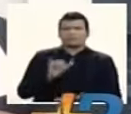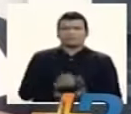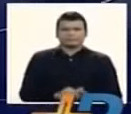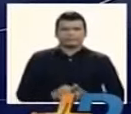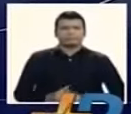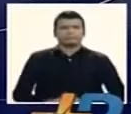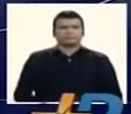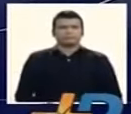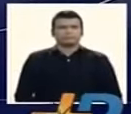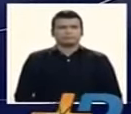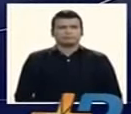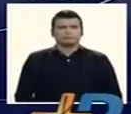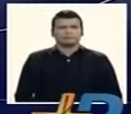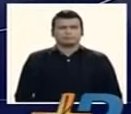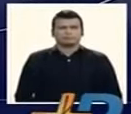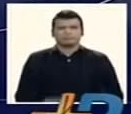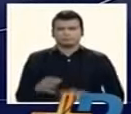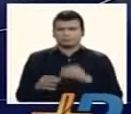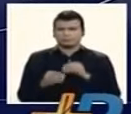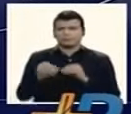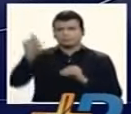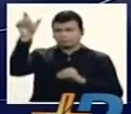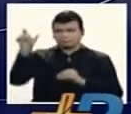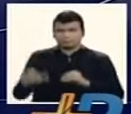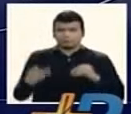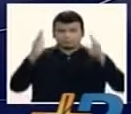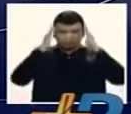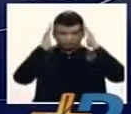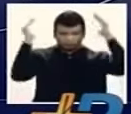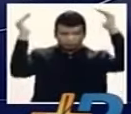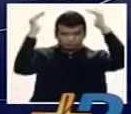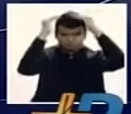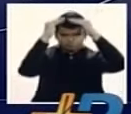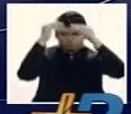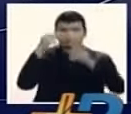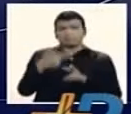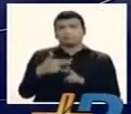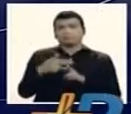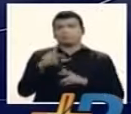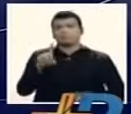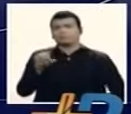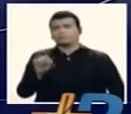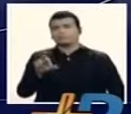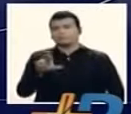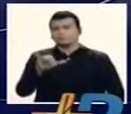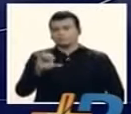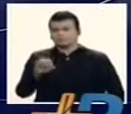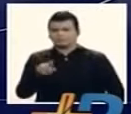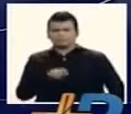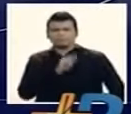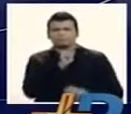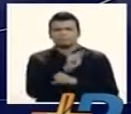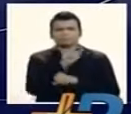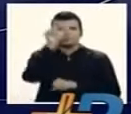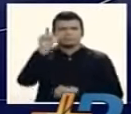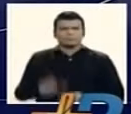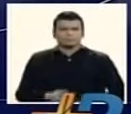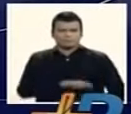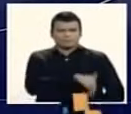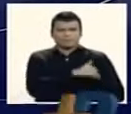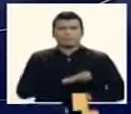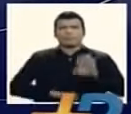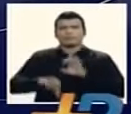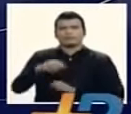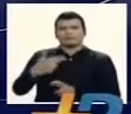Bojayá. El arzobispo de Cali, Monseñor Darío Jesús Monsalve, formuló un fuerte cuestionamiento al ministro de Defensa,